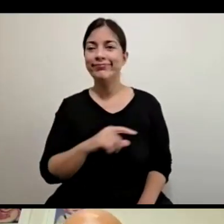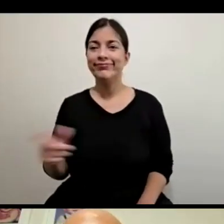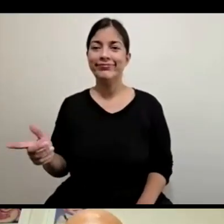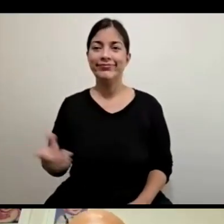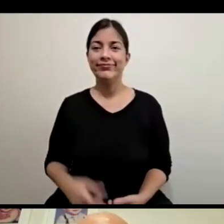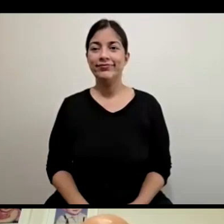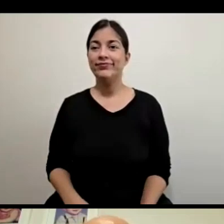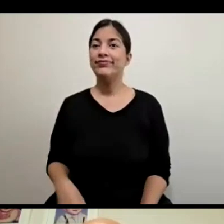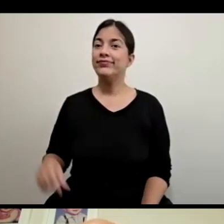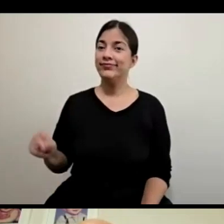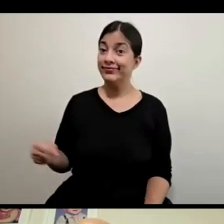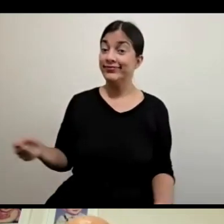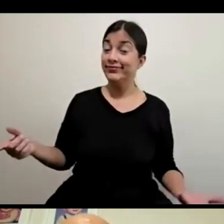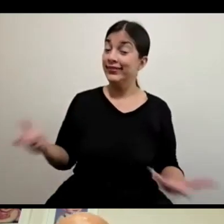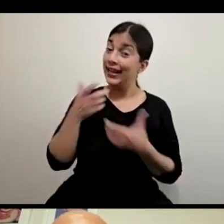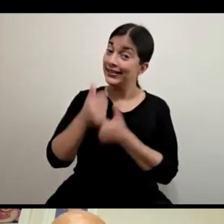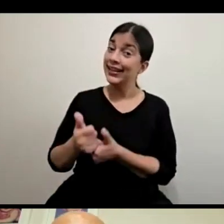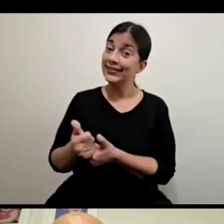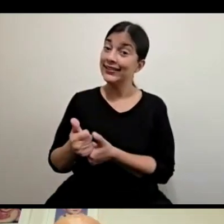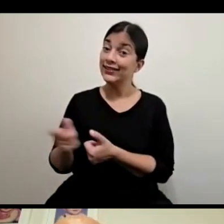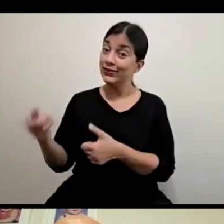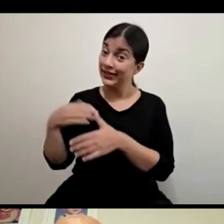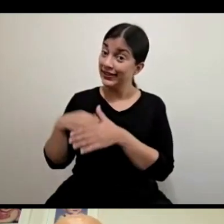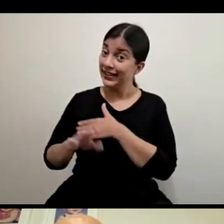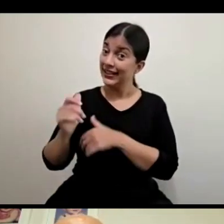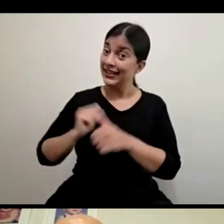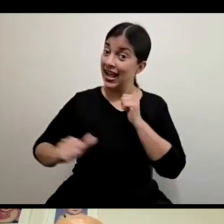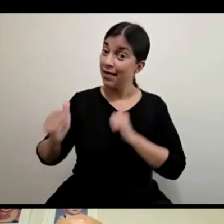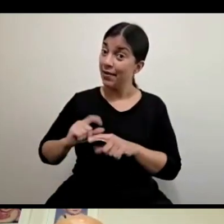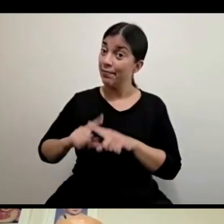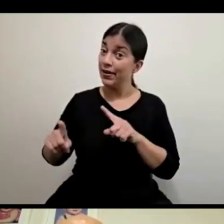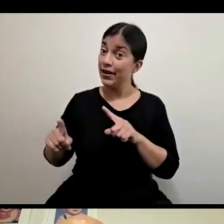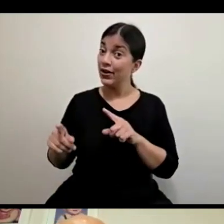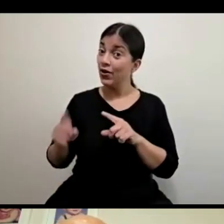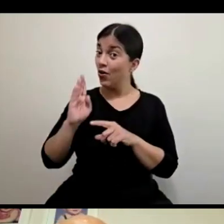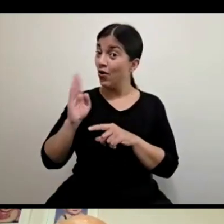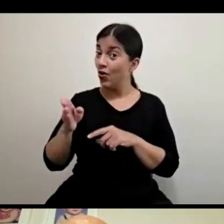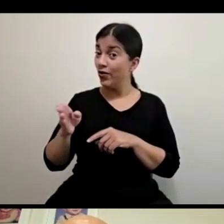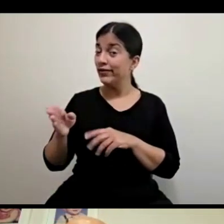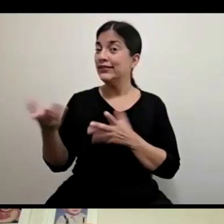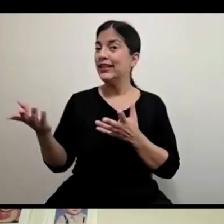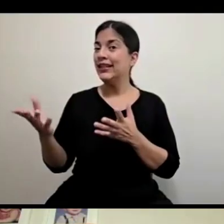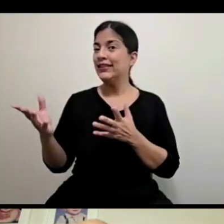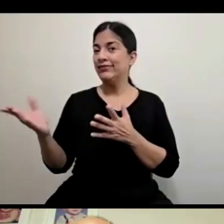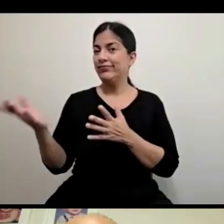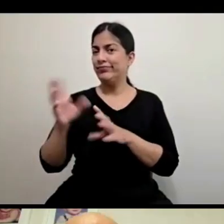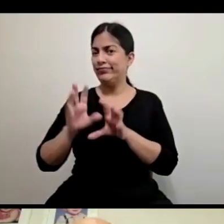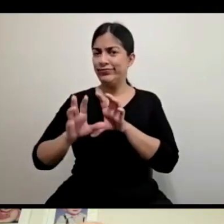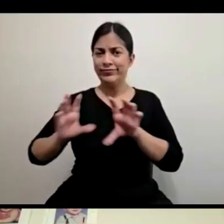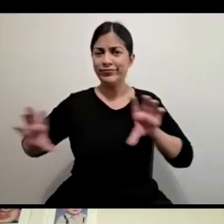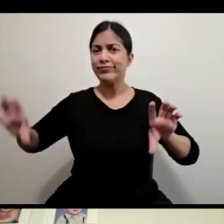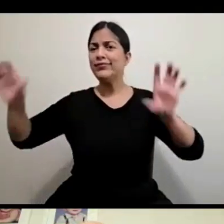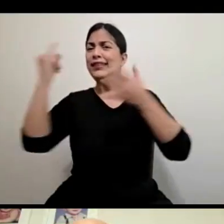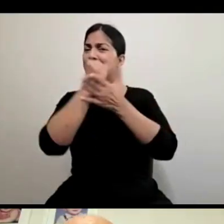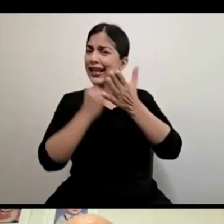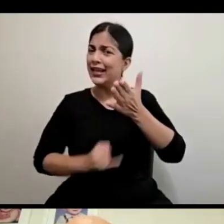era 311. Qué interesante que entras a drama, pero entras por la línea de escenografía directamente, o sea, con la cuestión de diseñar.